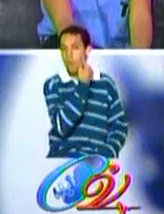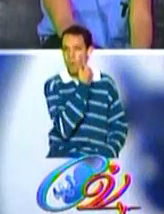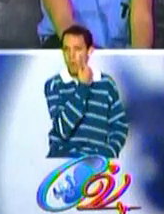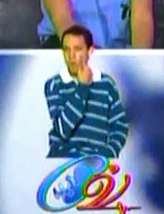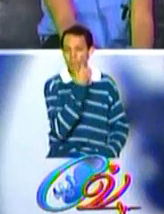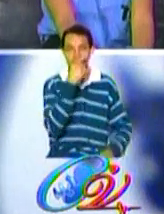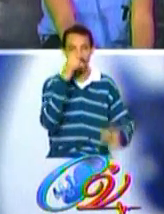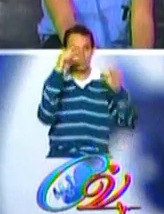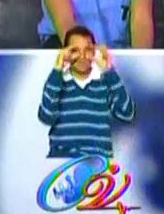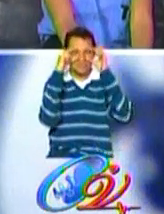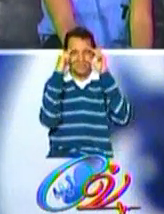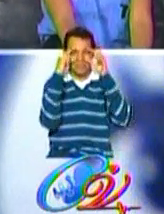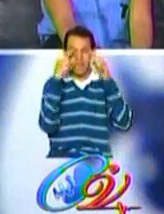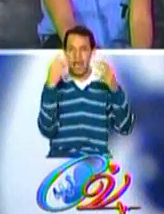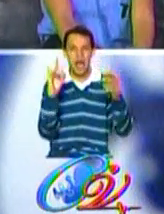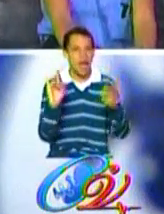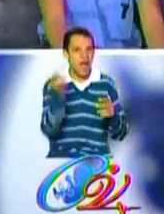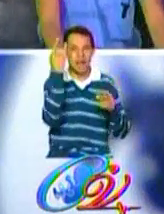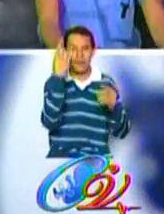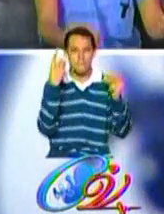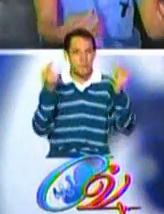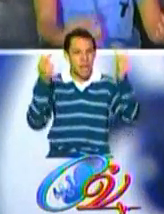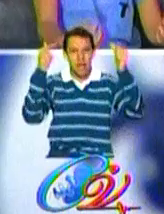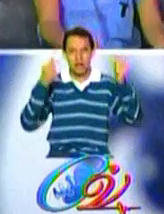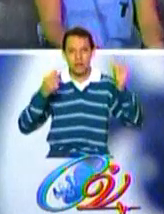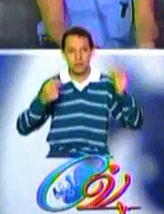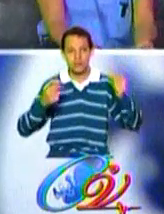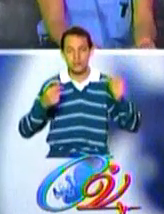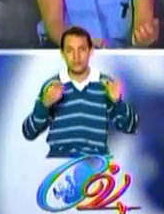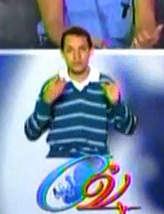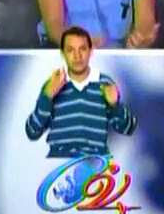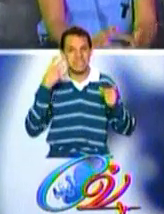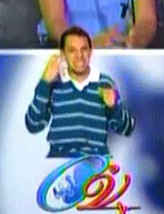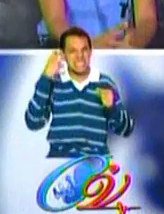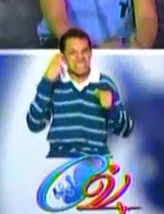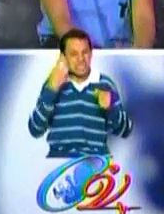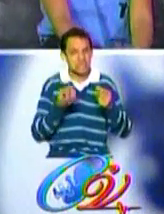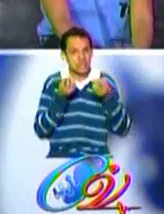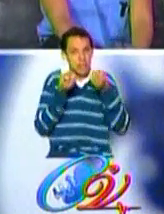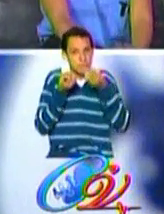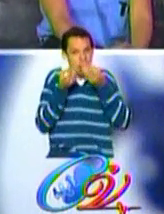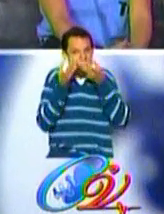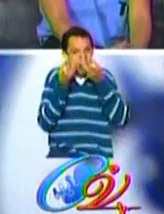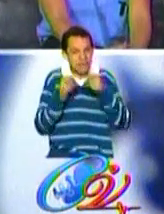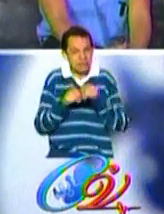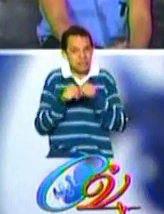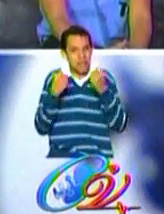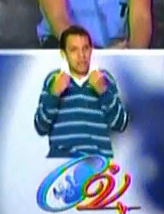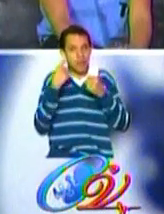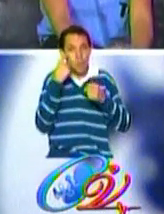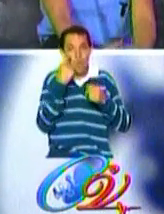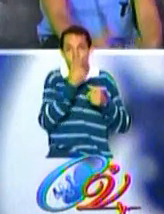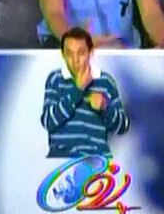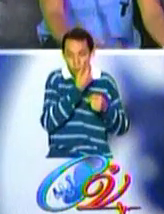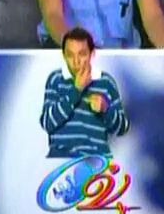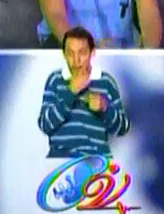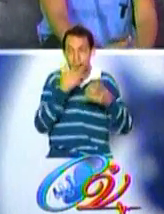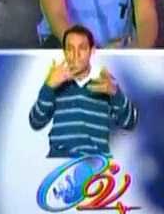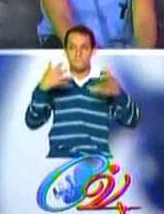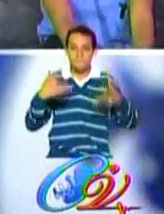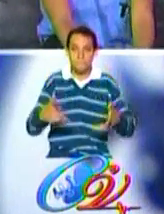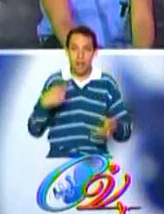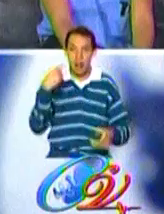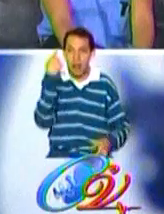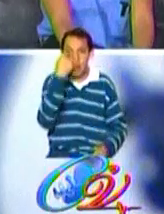puede reaccionar frente, digamos, a una alergia, frente a un tóxico, ¿cierto? Entonces uno lo puede diagnosticar en la